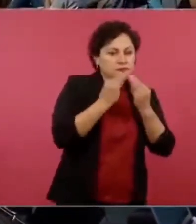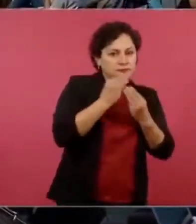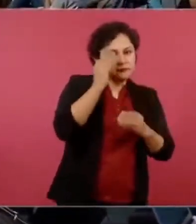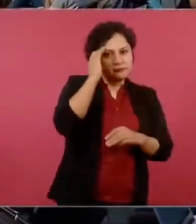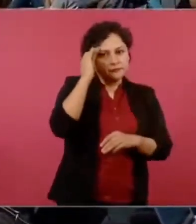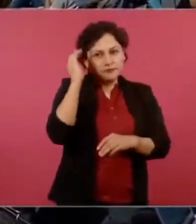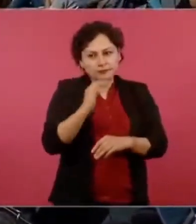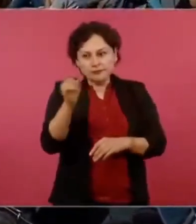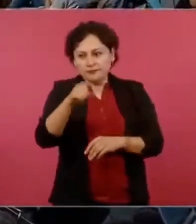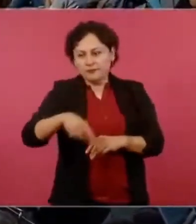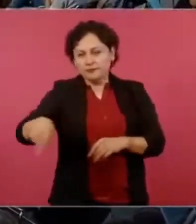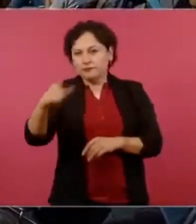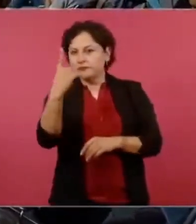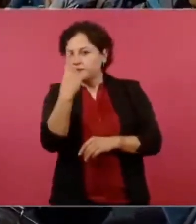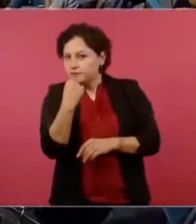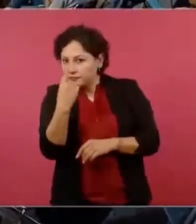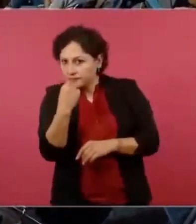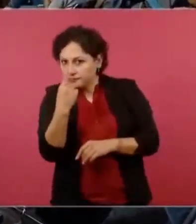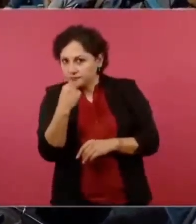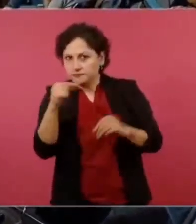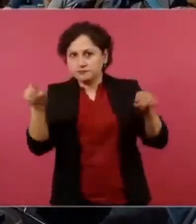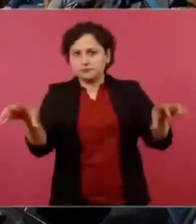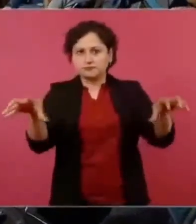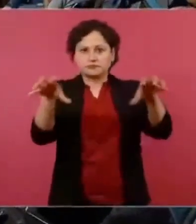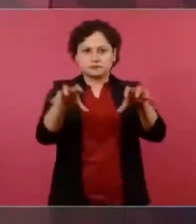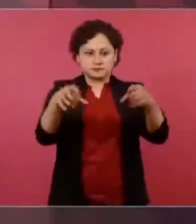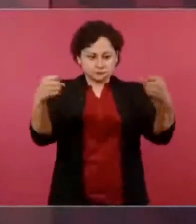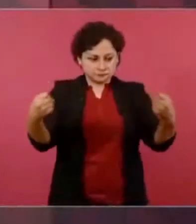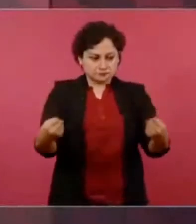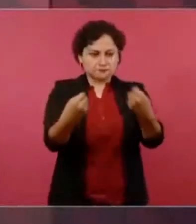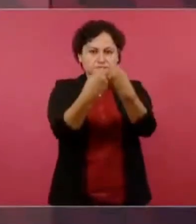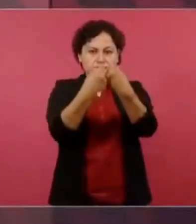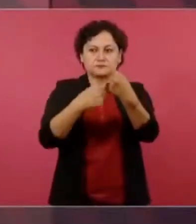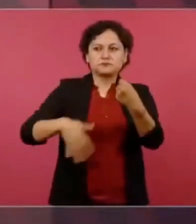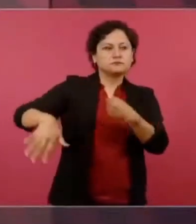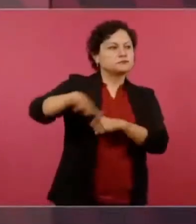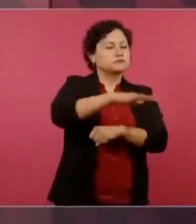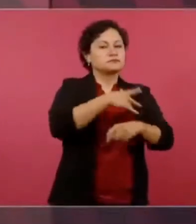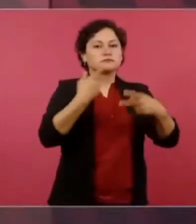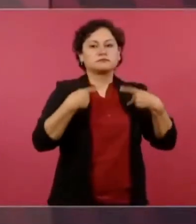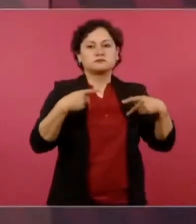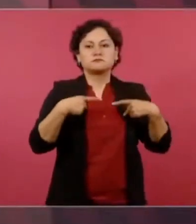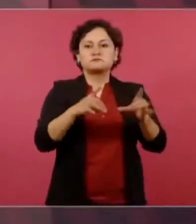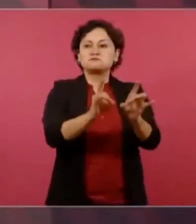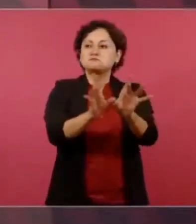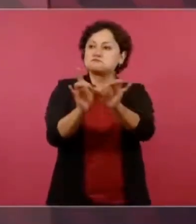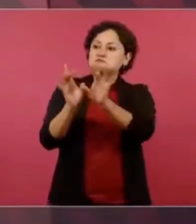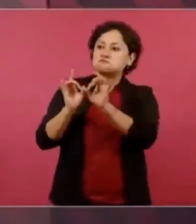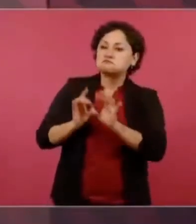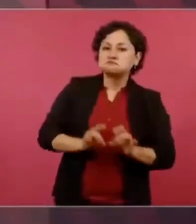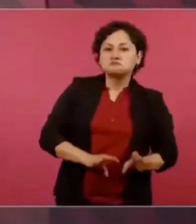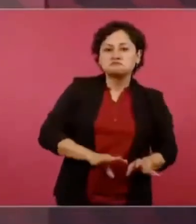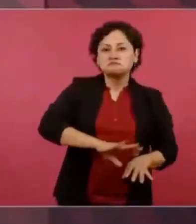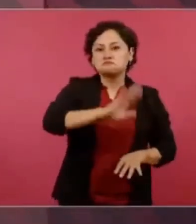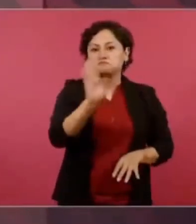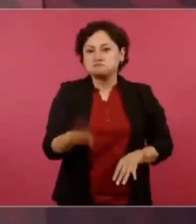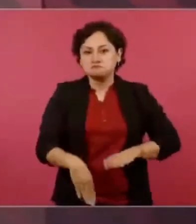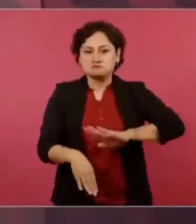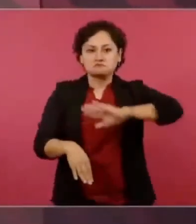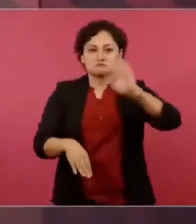Armadas y la delincuencia. Bueno, ahí todos guardaron